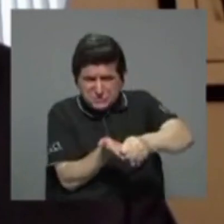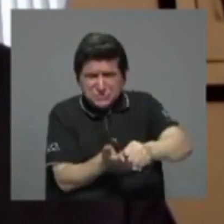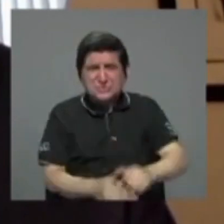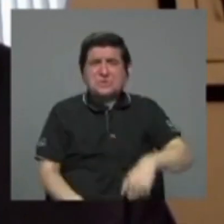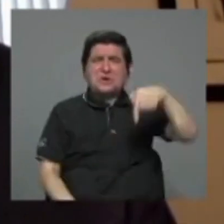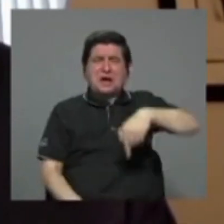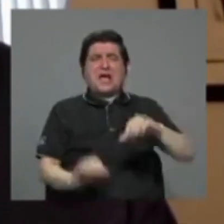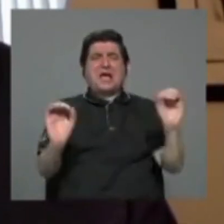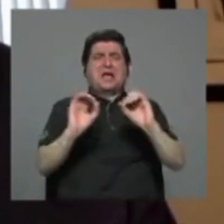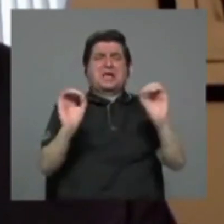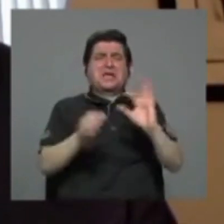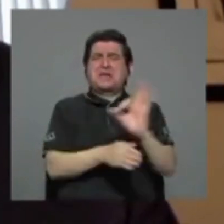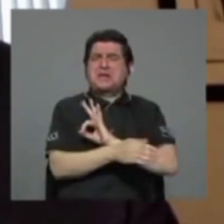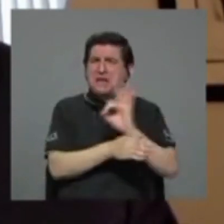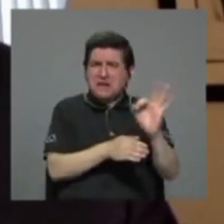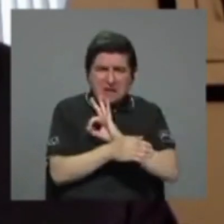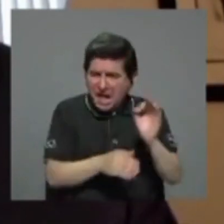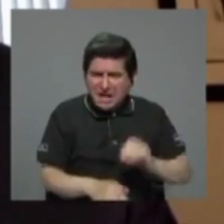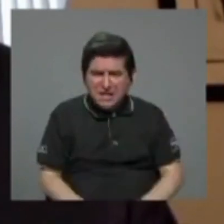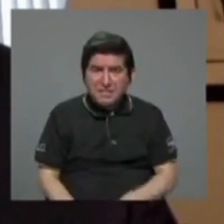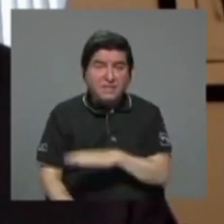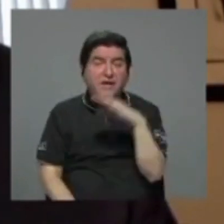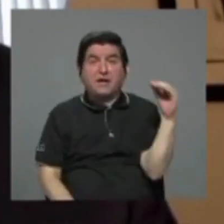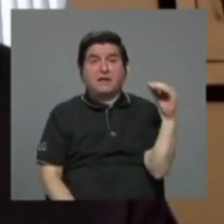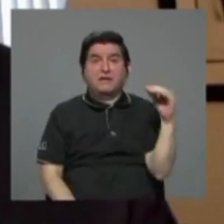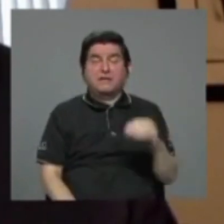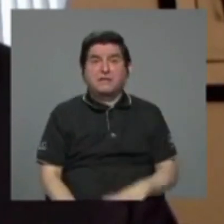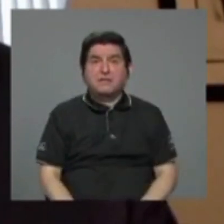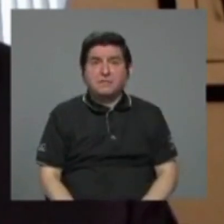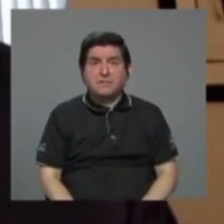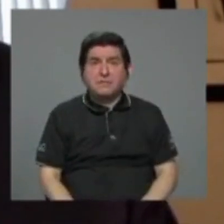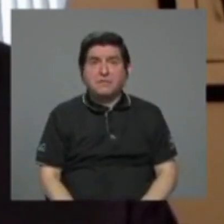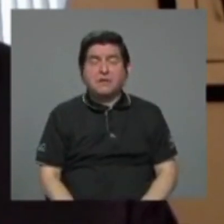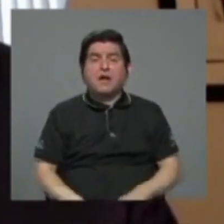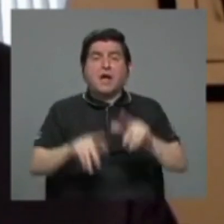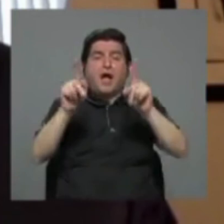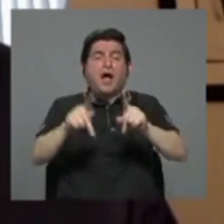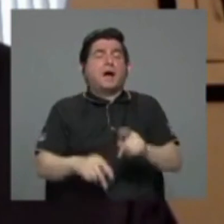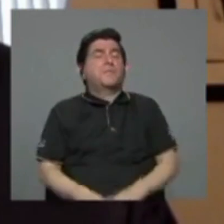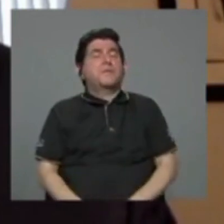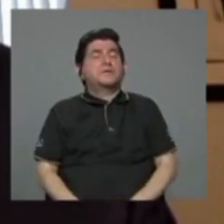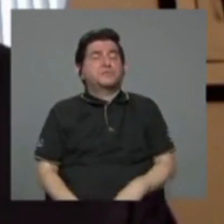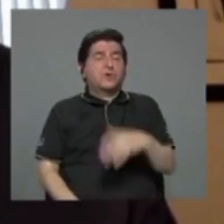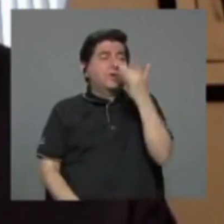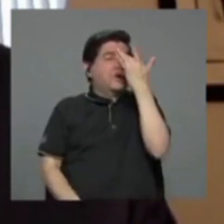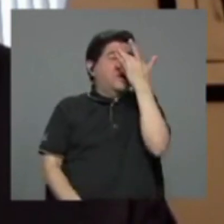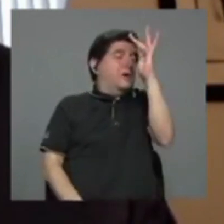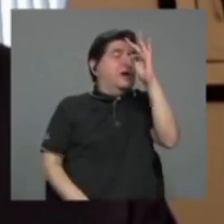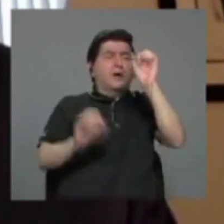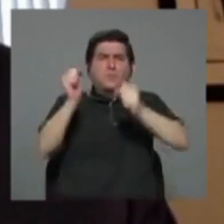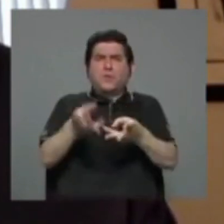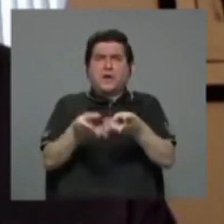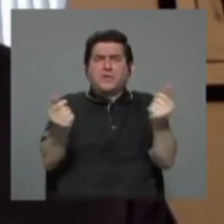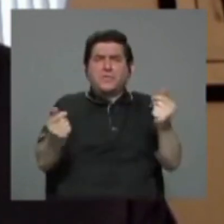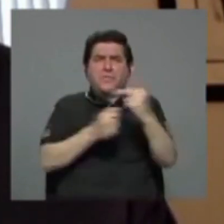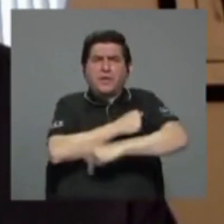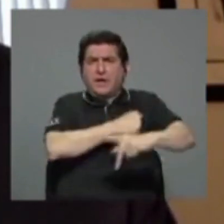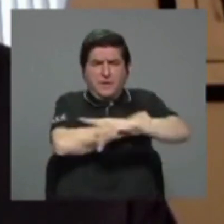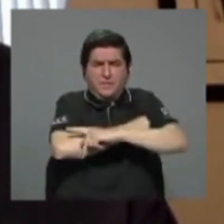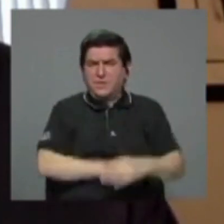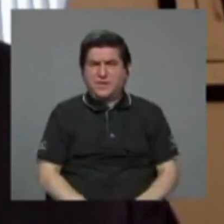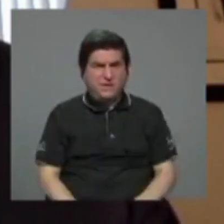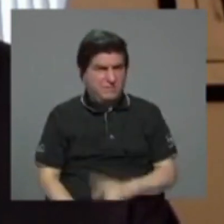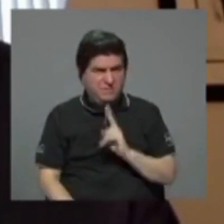aquí nada funciona, y sobre todo de que un iluminado pueda arreglar el desastre del país, porque